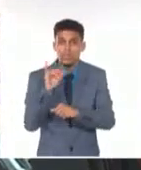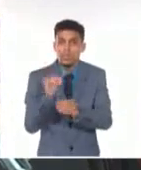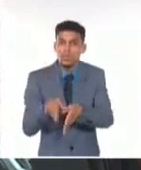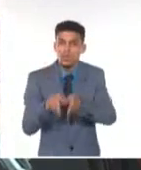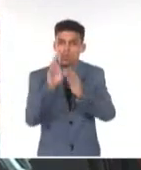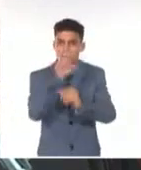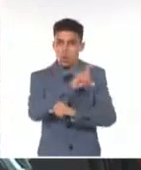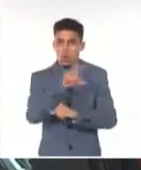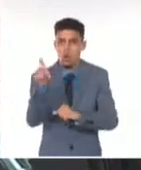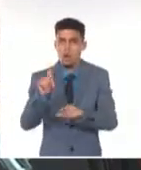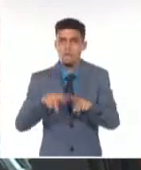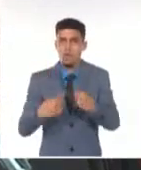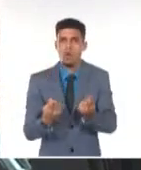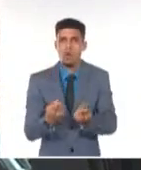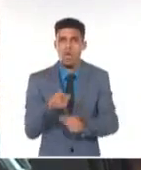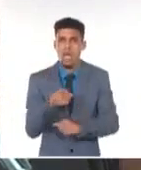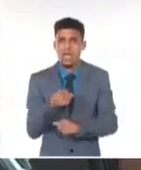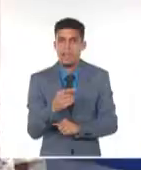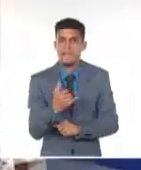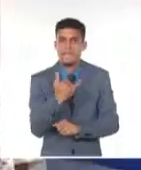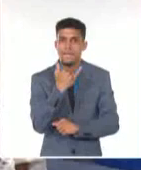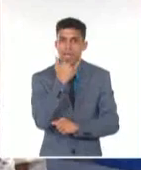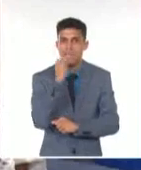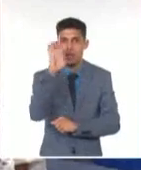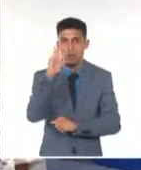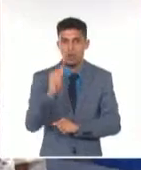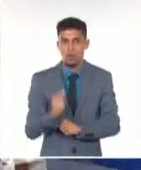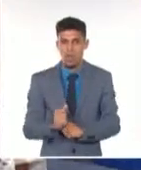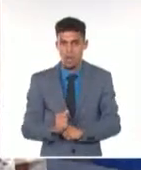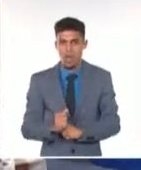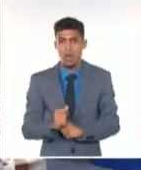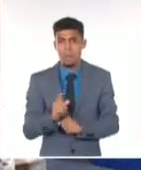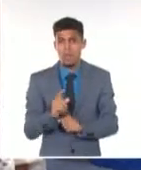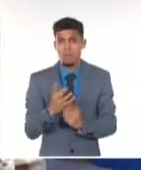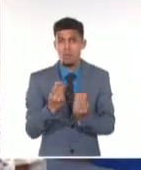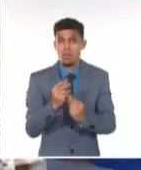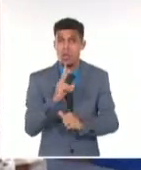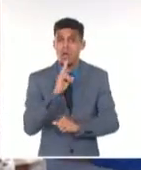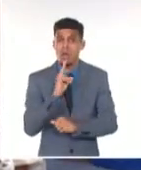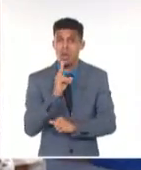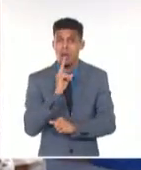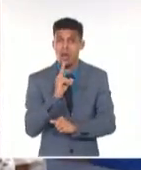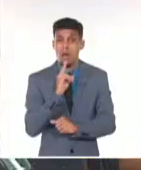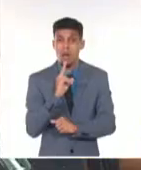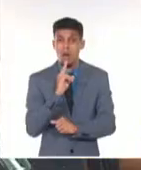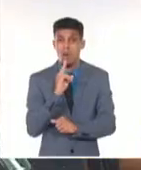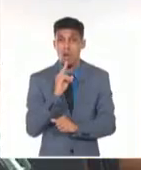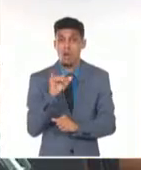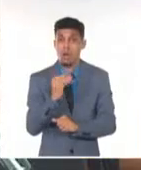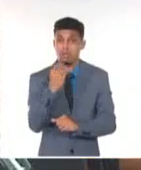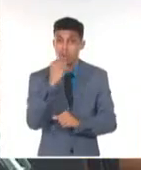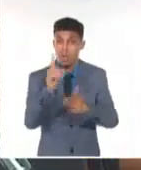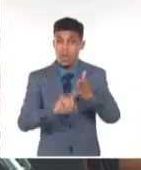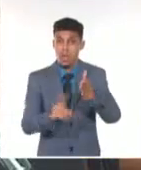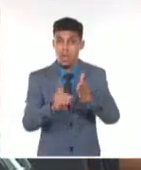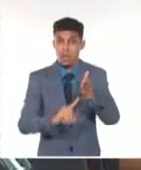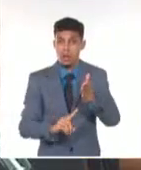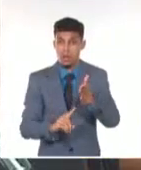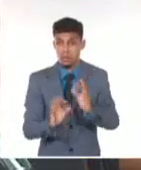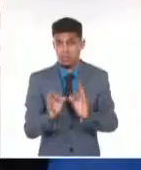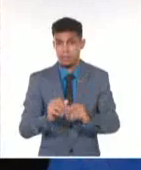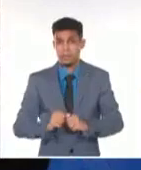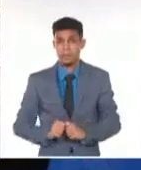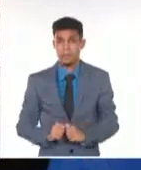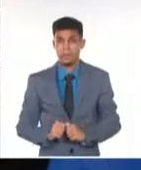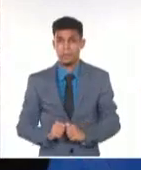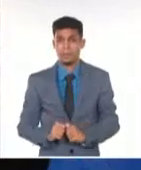qué? Porque estamos afectando la economía con alto consumo de agua, que es alto consumo energético. Y no es despreciable, es